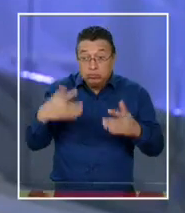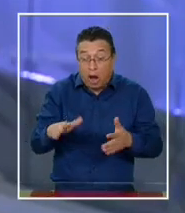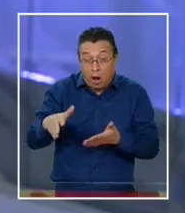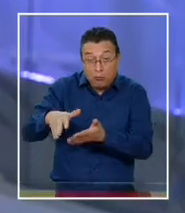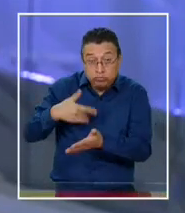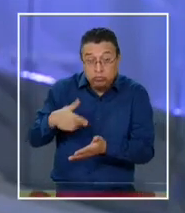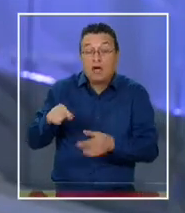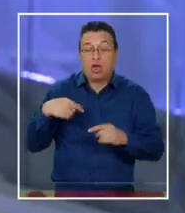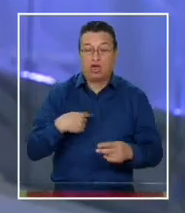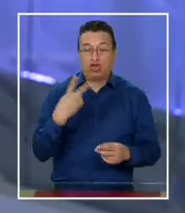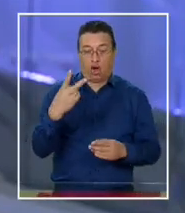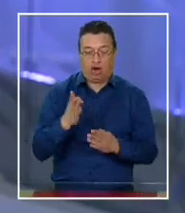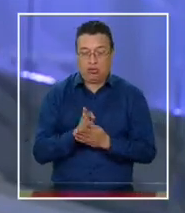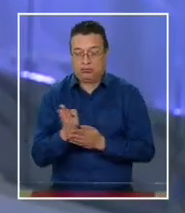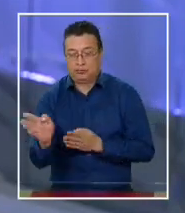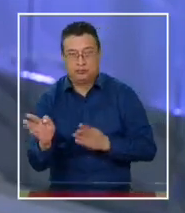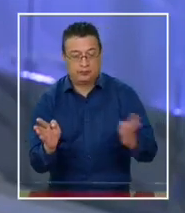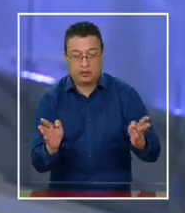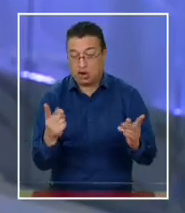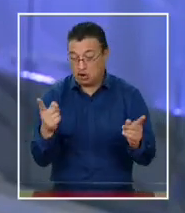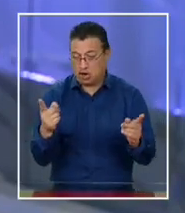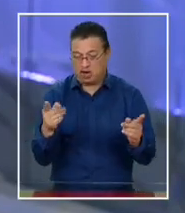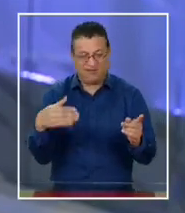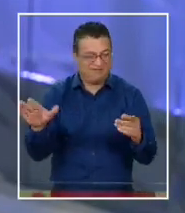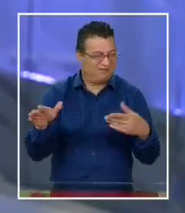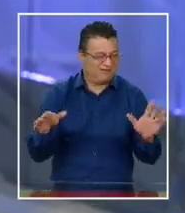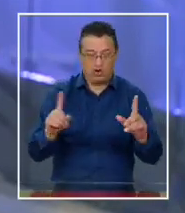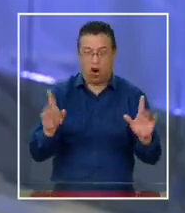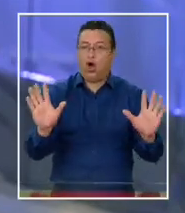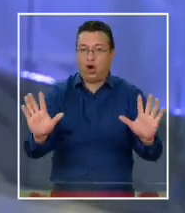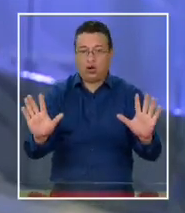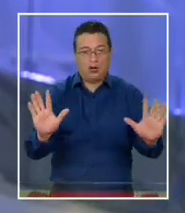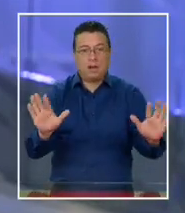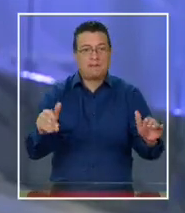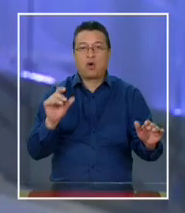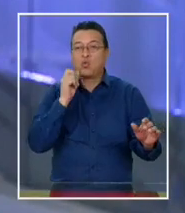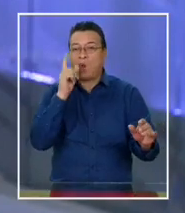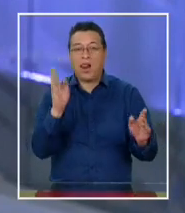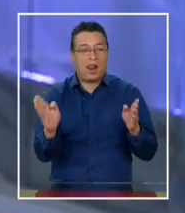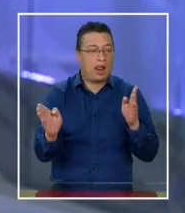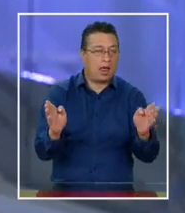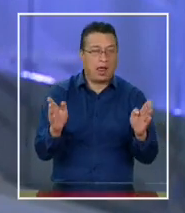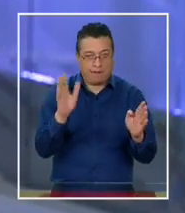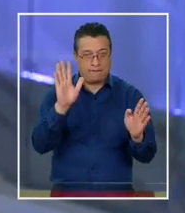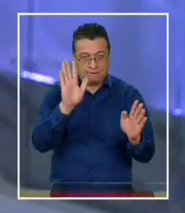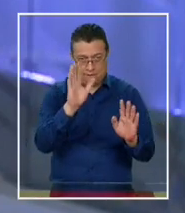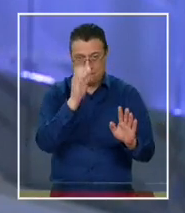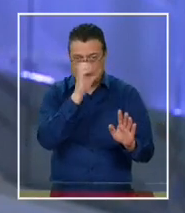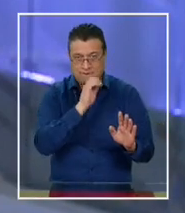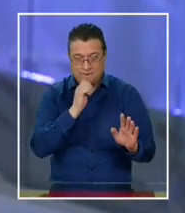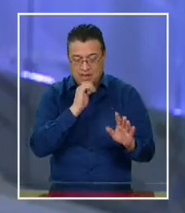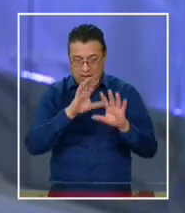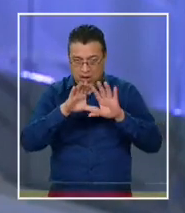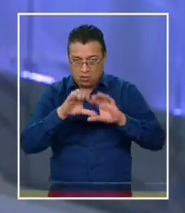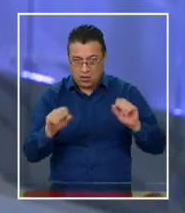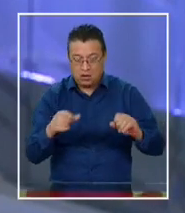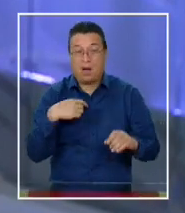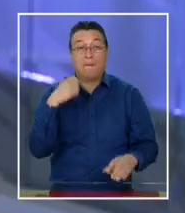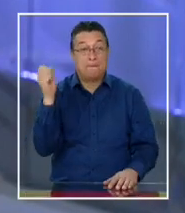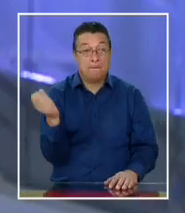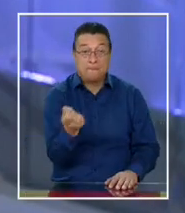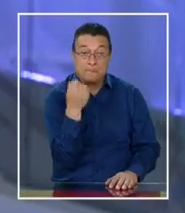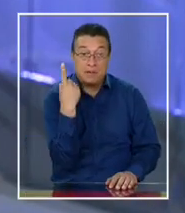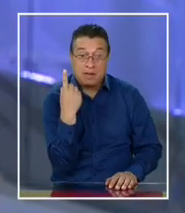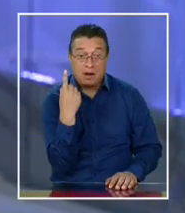tenemos estas dos opciones no hemos descartado ninguna no hemos descartado ninguna porque Qué vamos a hacer primero vamos a conducir